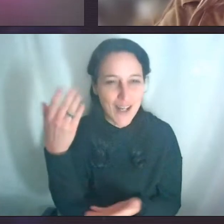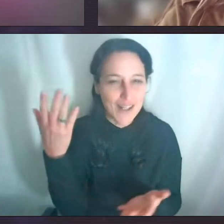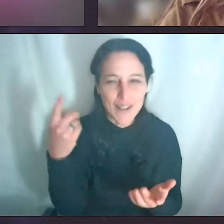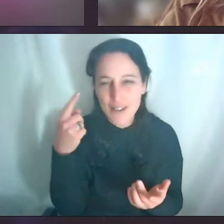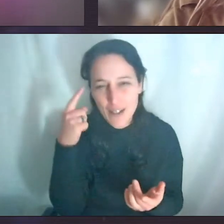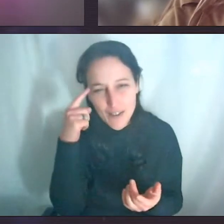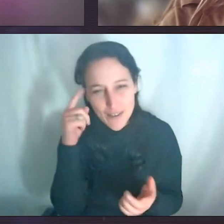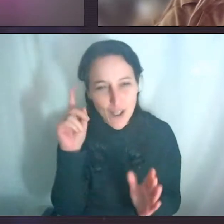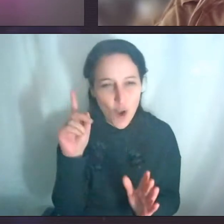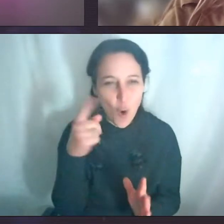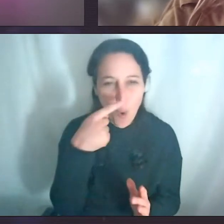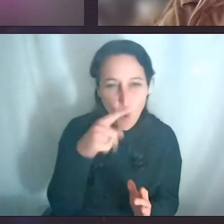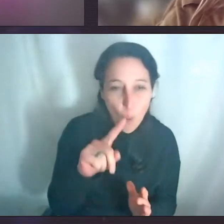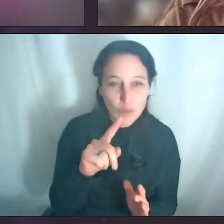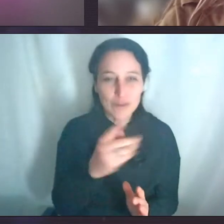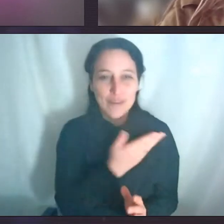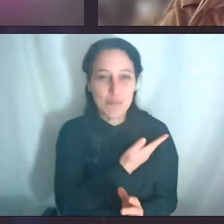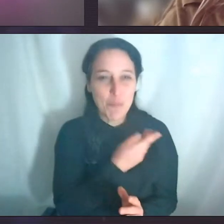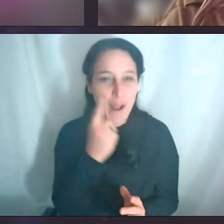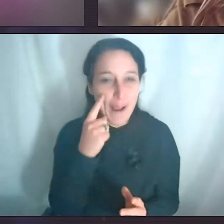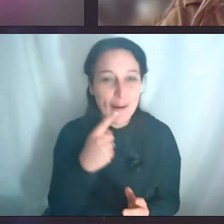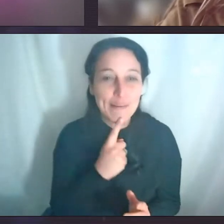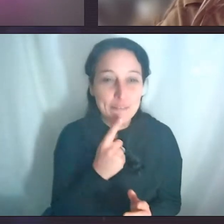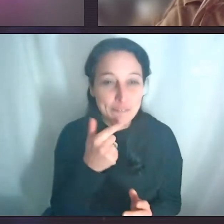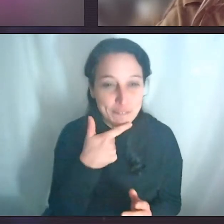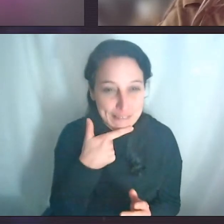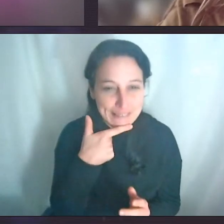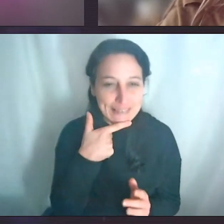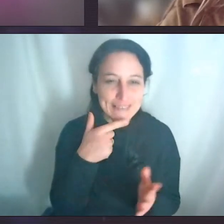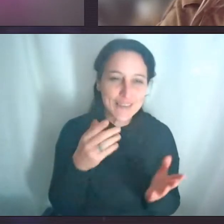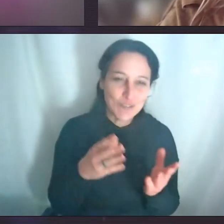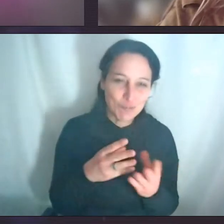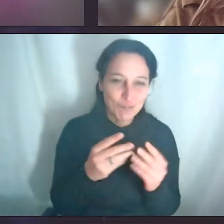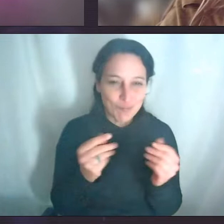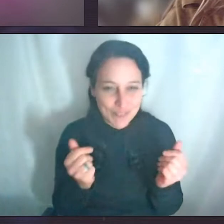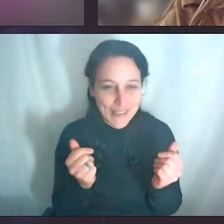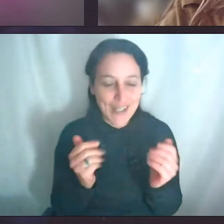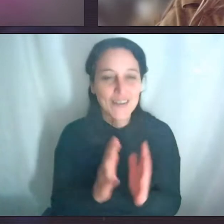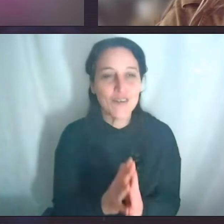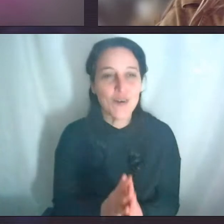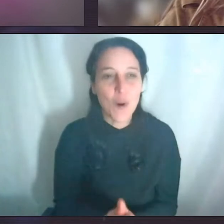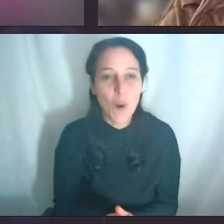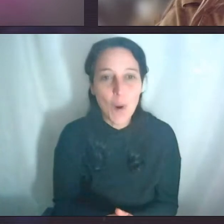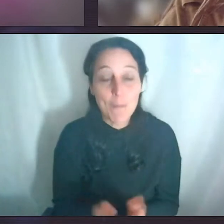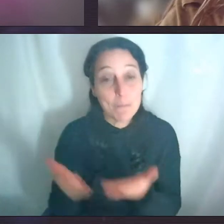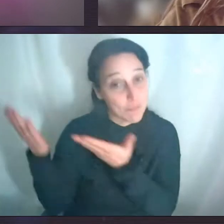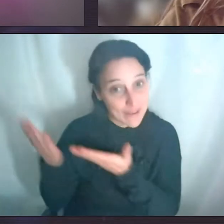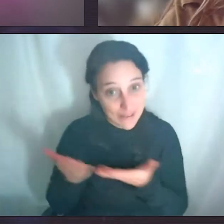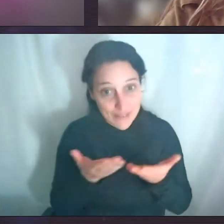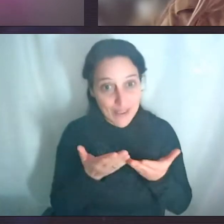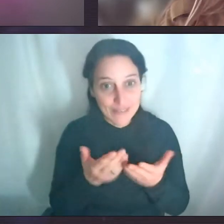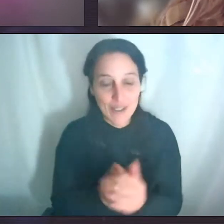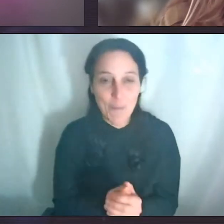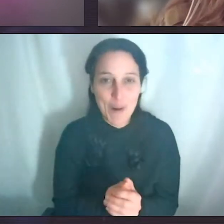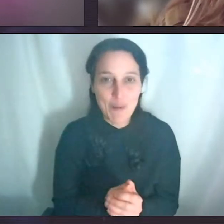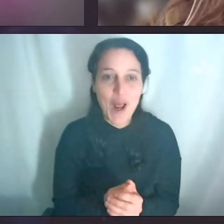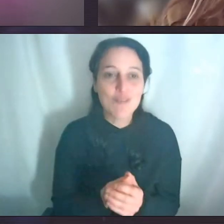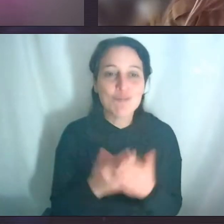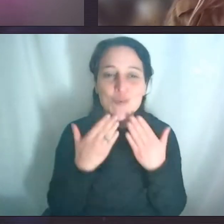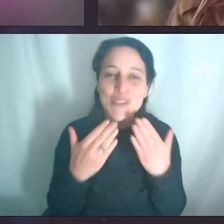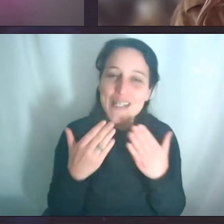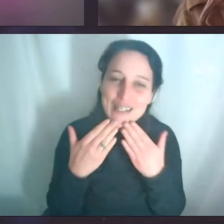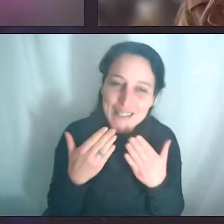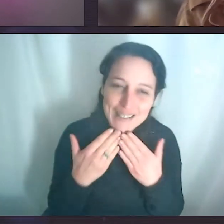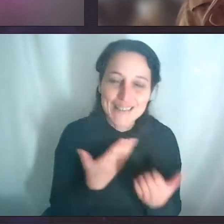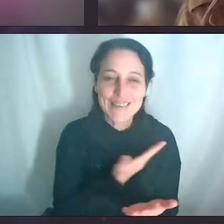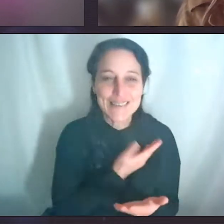FITS, estamos cerrando, así que bueno, nada, presentate. Bárbaro. Bueno, muchas gracias, Fer, por